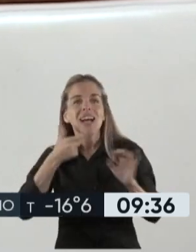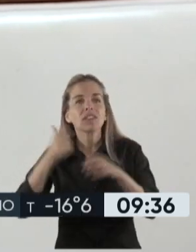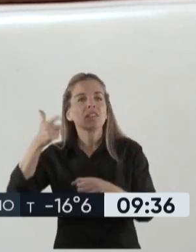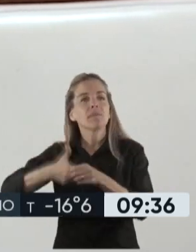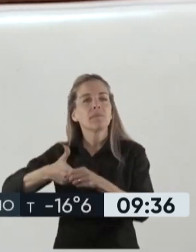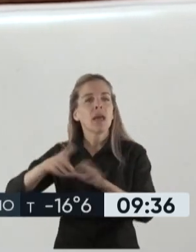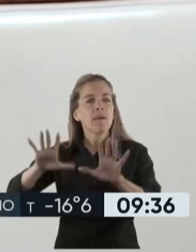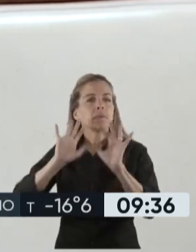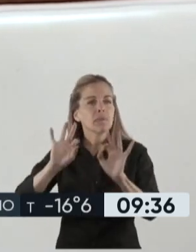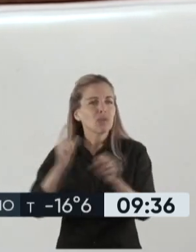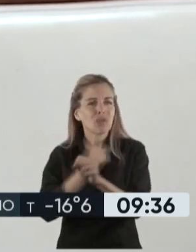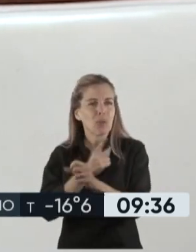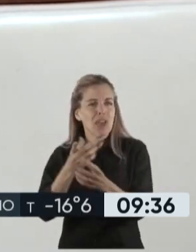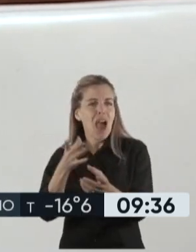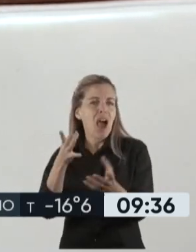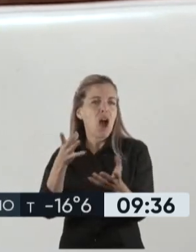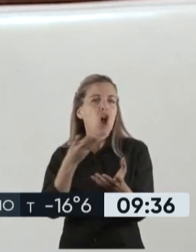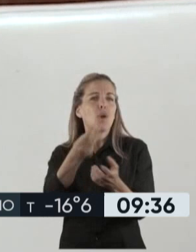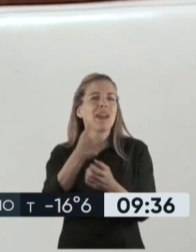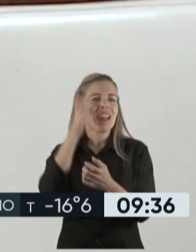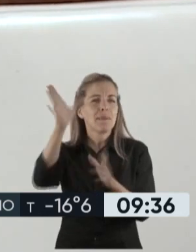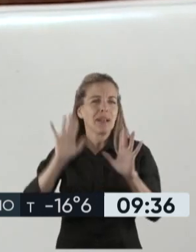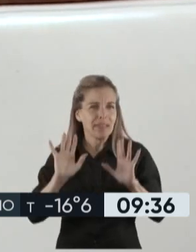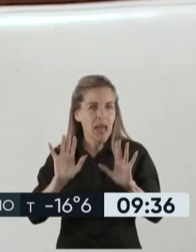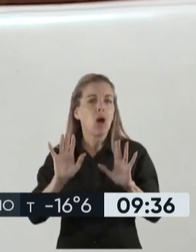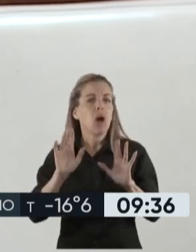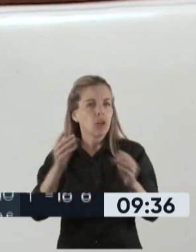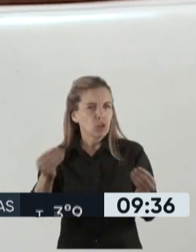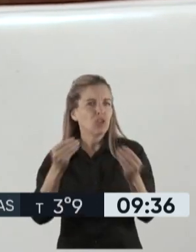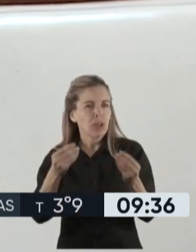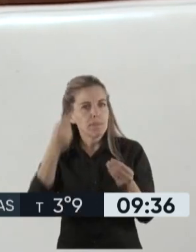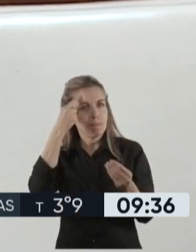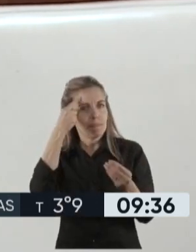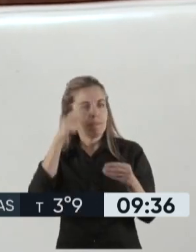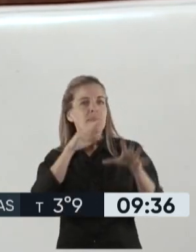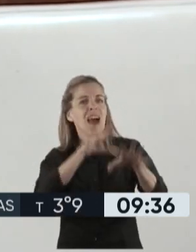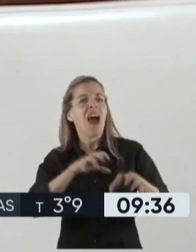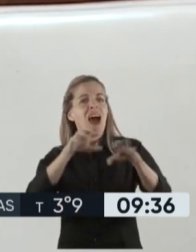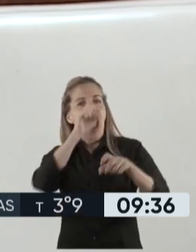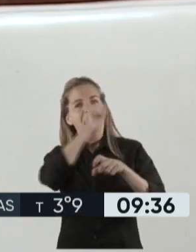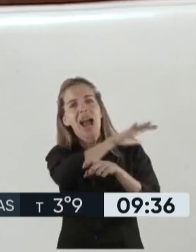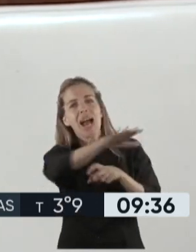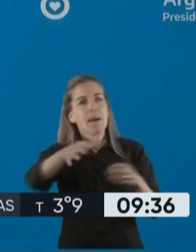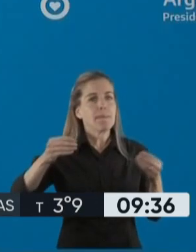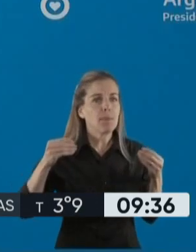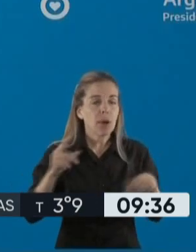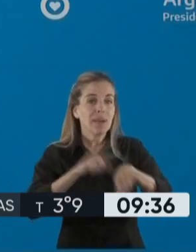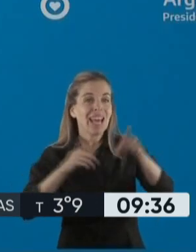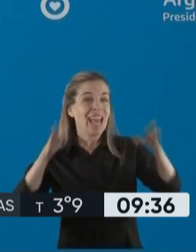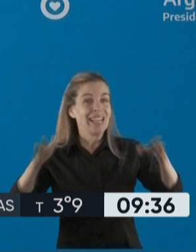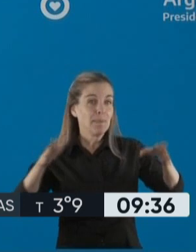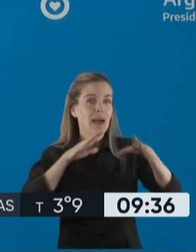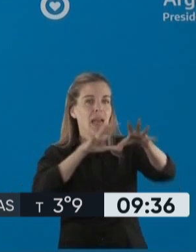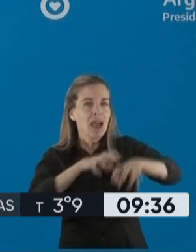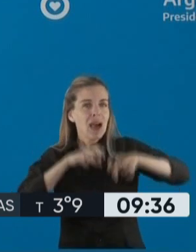algunas complicaciones para lo que es comercio, servicios, pero también el agro, es decir, en una época y una etapa de cosecha. Si estaba al